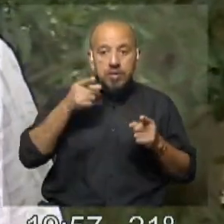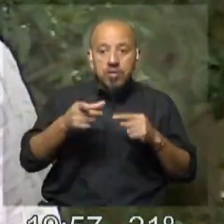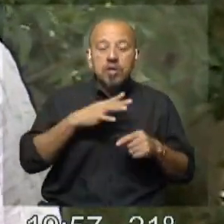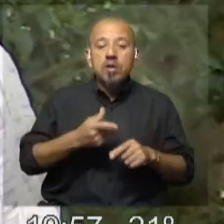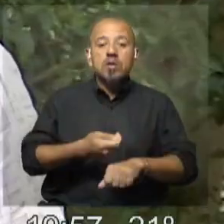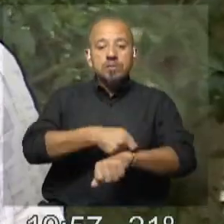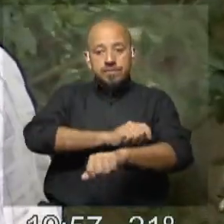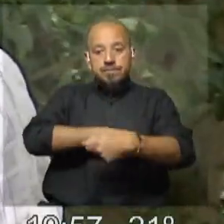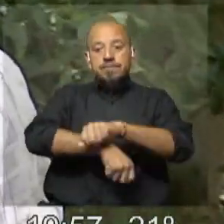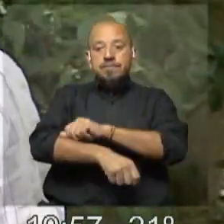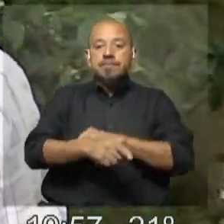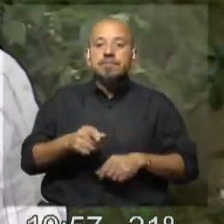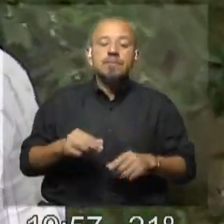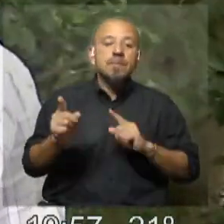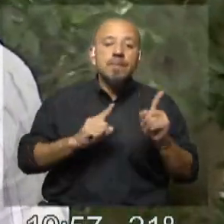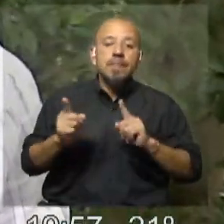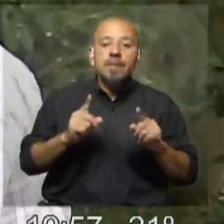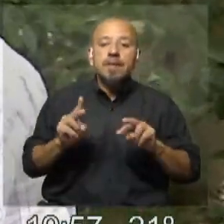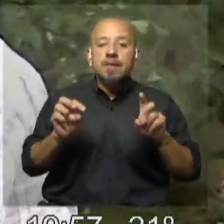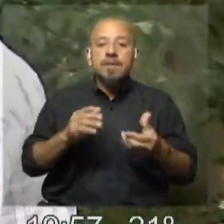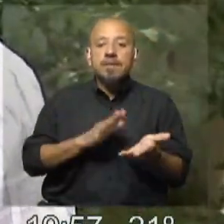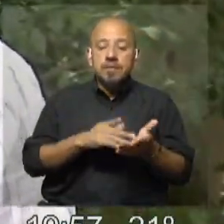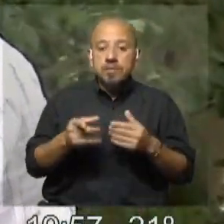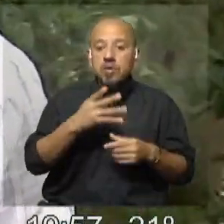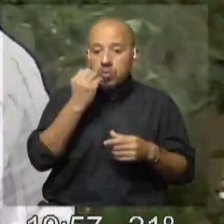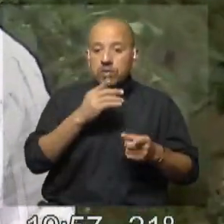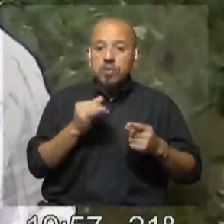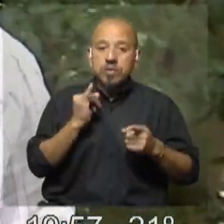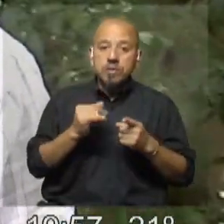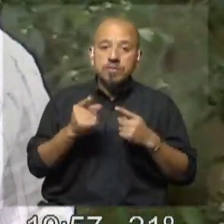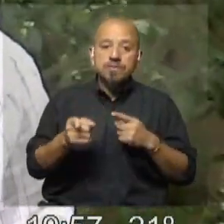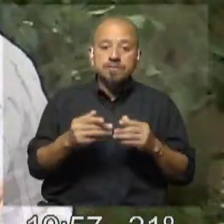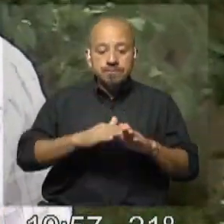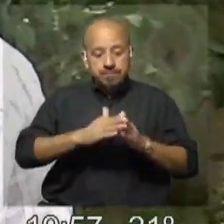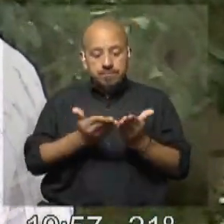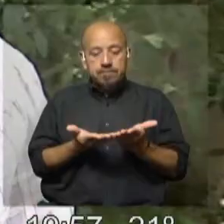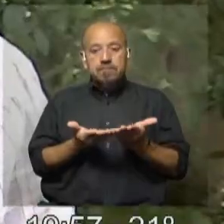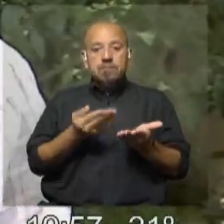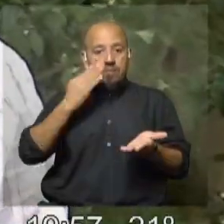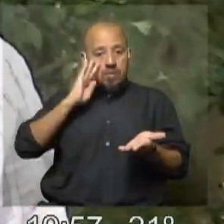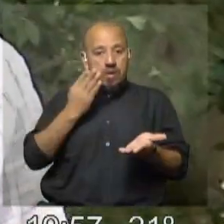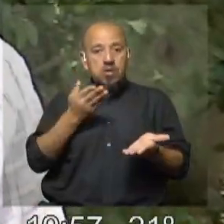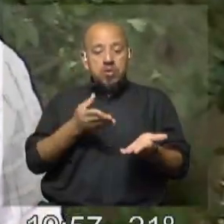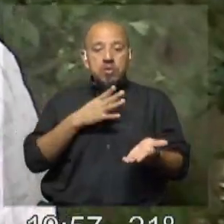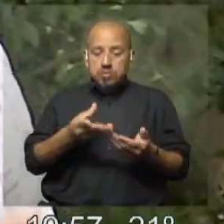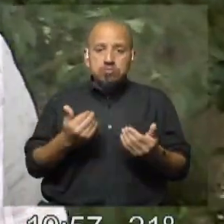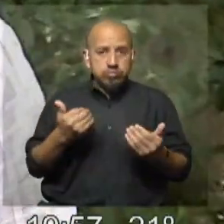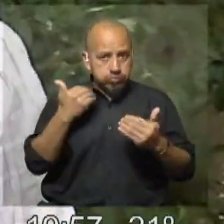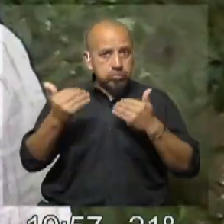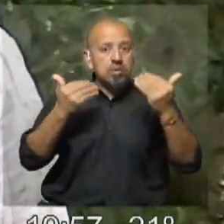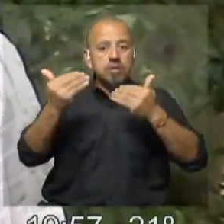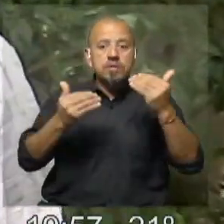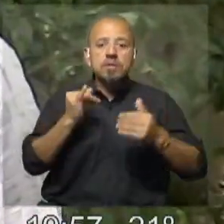un diagnóstico que en algunos aspectos técnicos es muy bueno, es decir, el libro abierto reconoce muchos de los avances